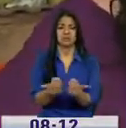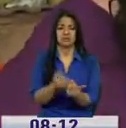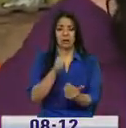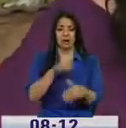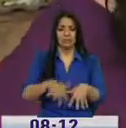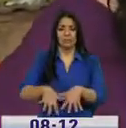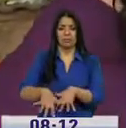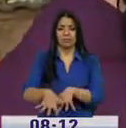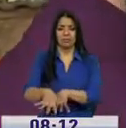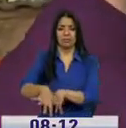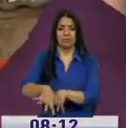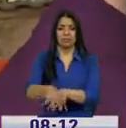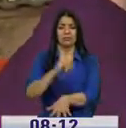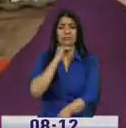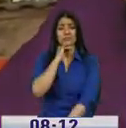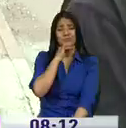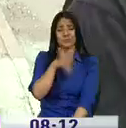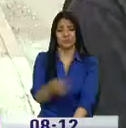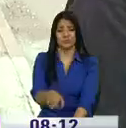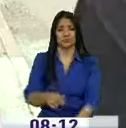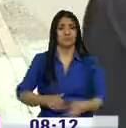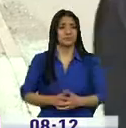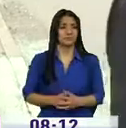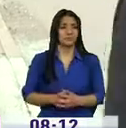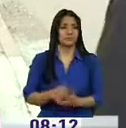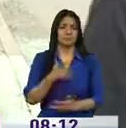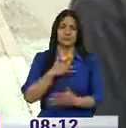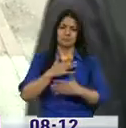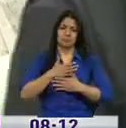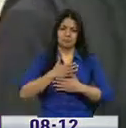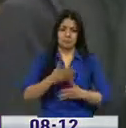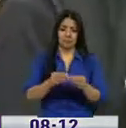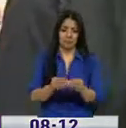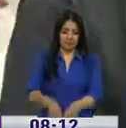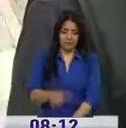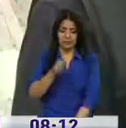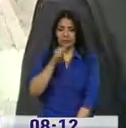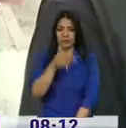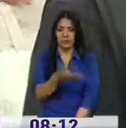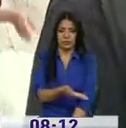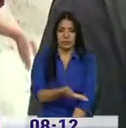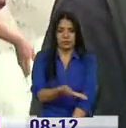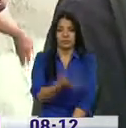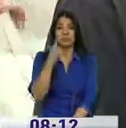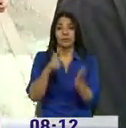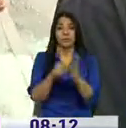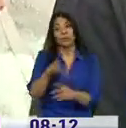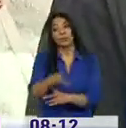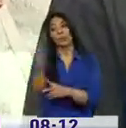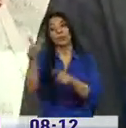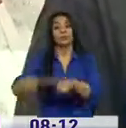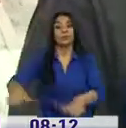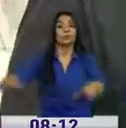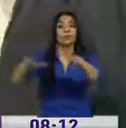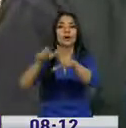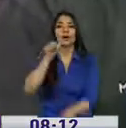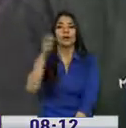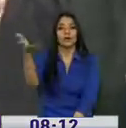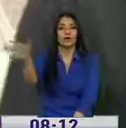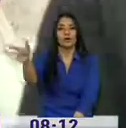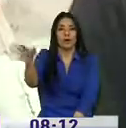y lo sucio que está ahí. O sea, le da pena que se desperdicie el agua. Imagínese que se desperdicie un